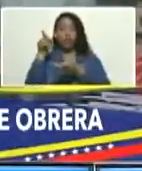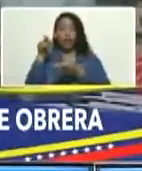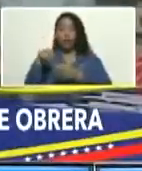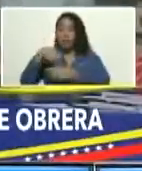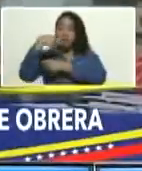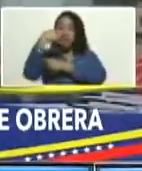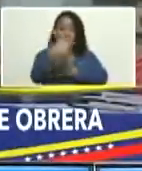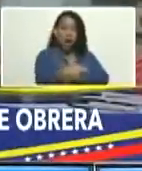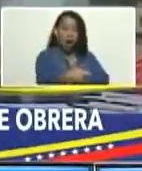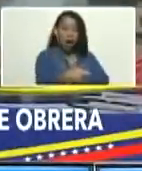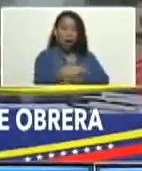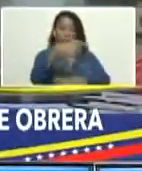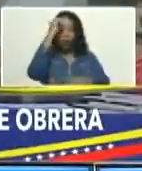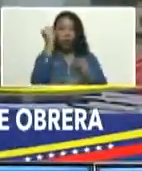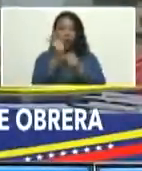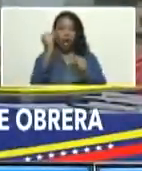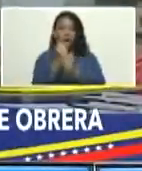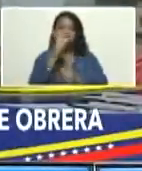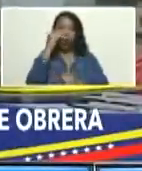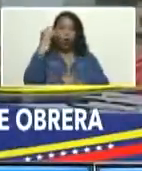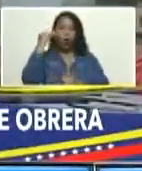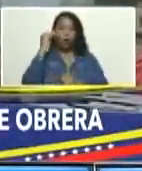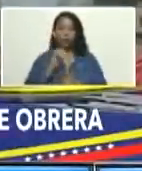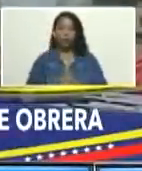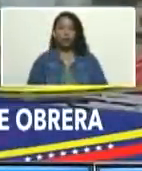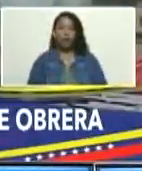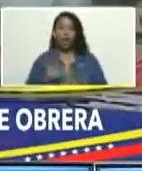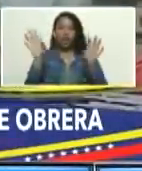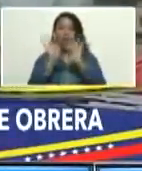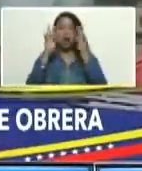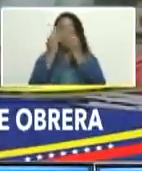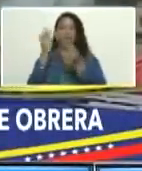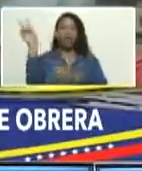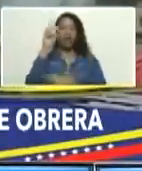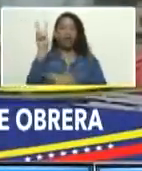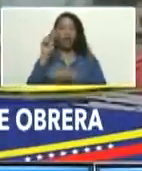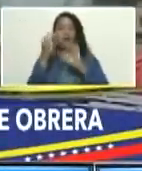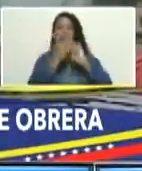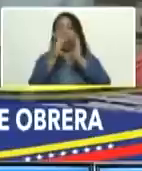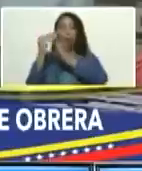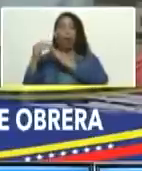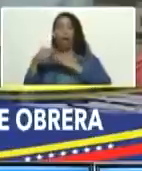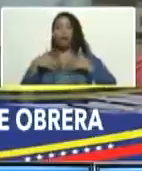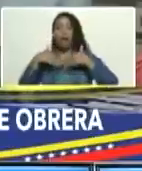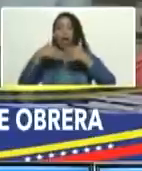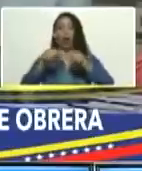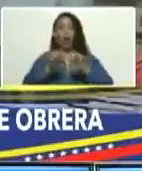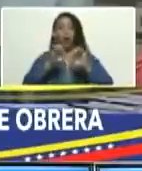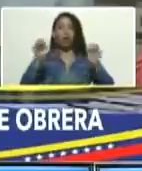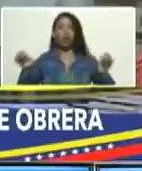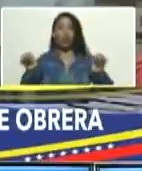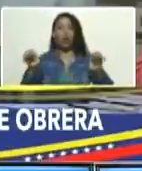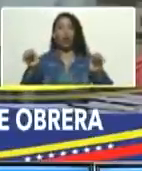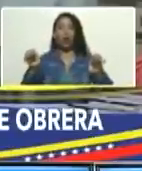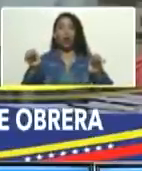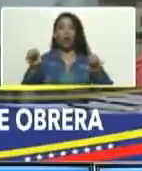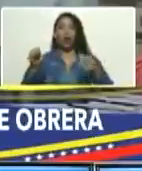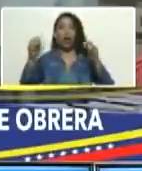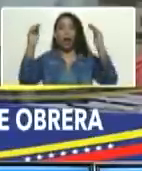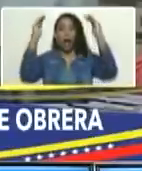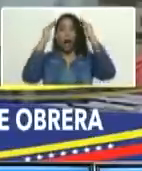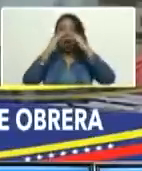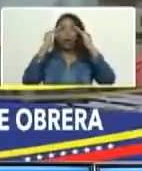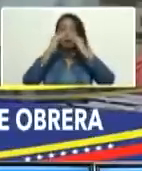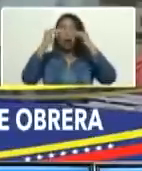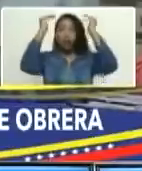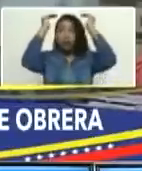invertirlo en el trabajador, en la trabajadora, en la familia venezolana, en la comunidad, en la salud, en la educación, en el ingreso, en la vivienda.